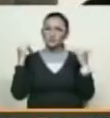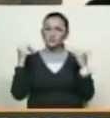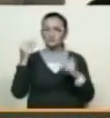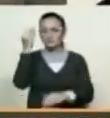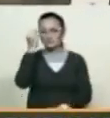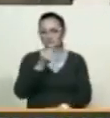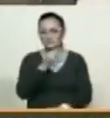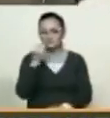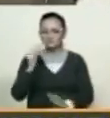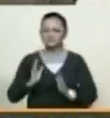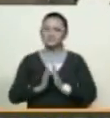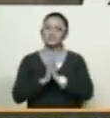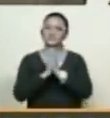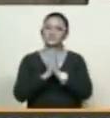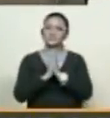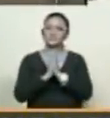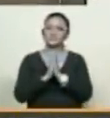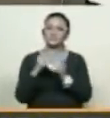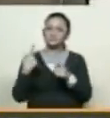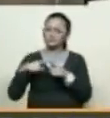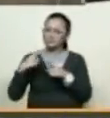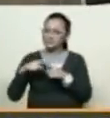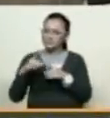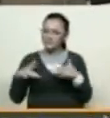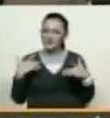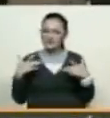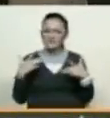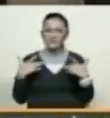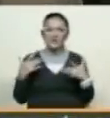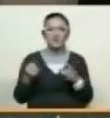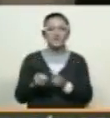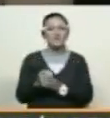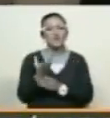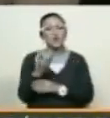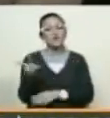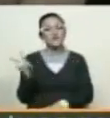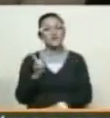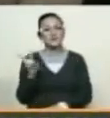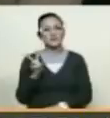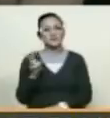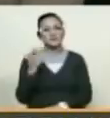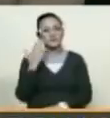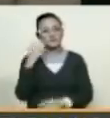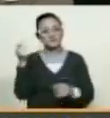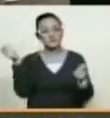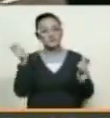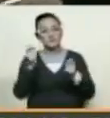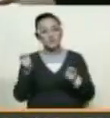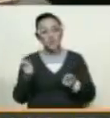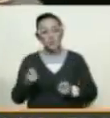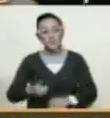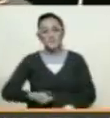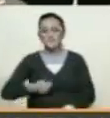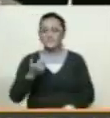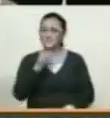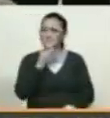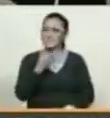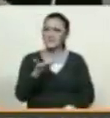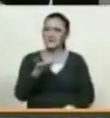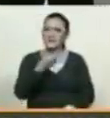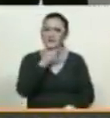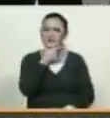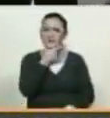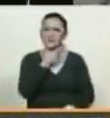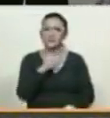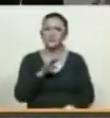Divina Pastora. Tenemos actividades en la Flor de Venezuela, que es el monumento arquitectónico,